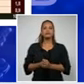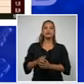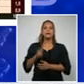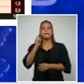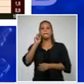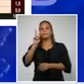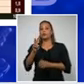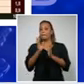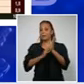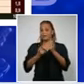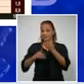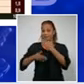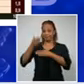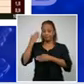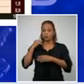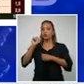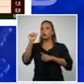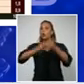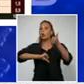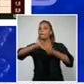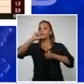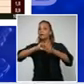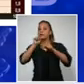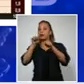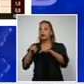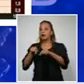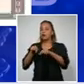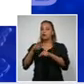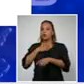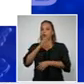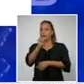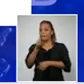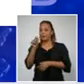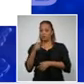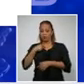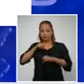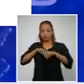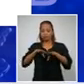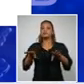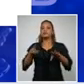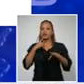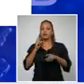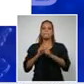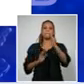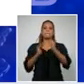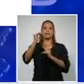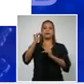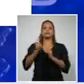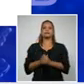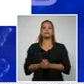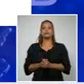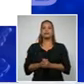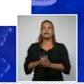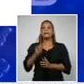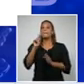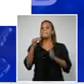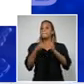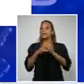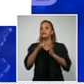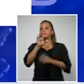un comportamiento en el cual los casos autóctonos son los que predominan. Como ya dije,